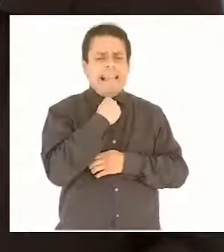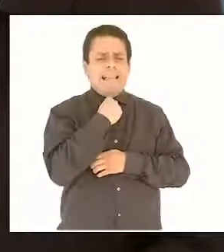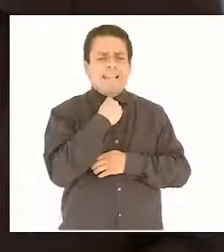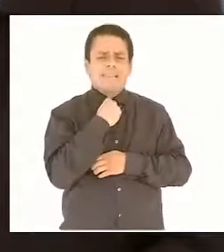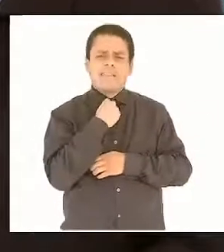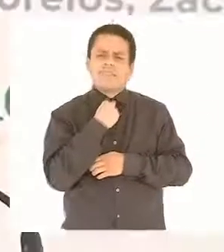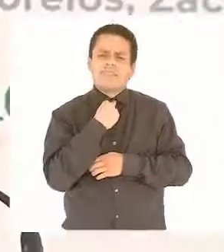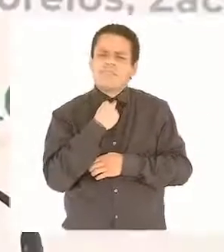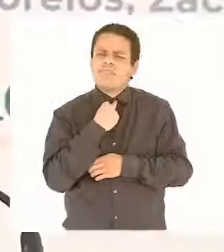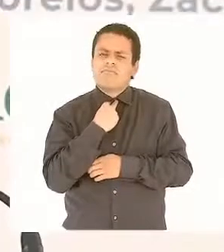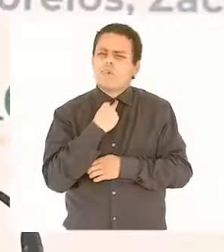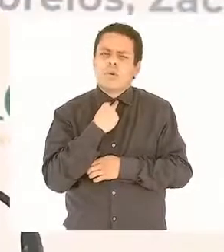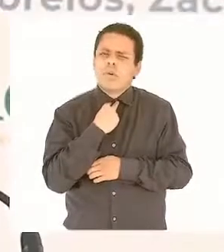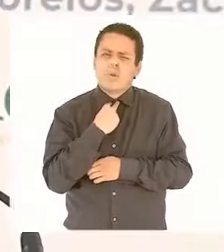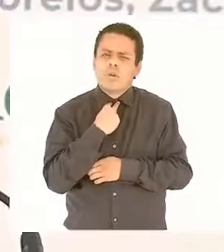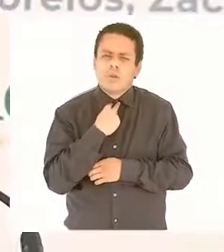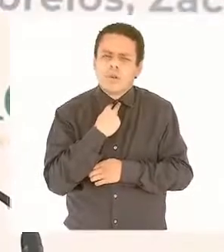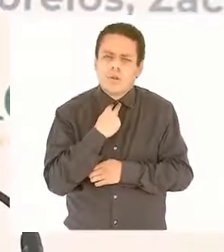con